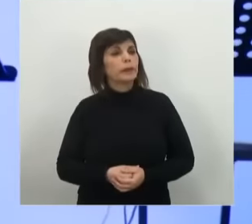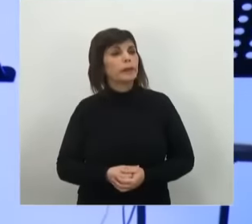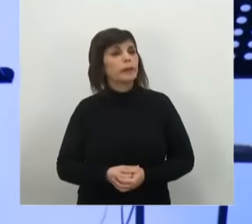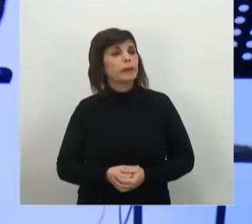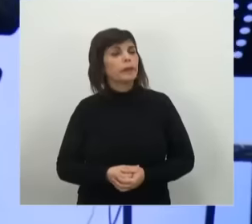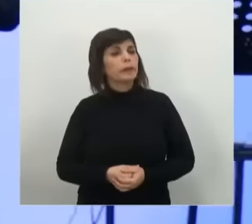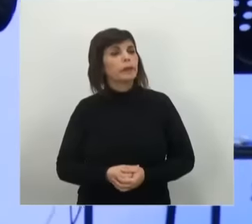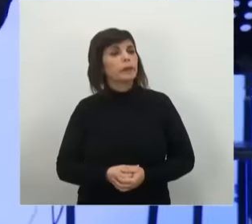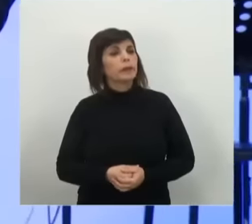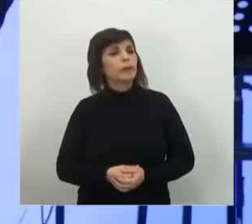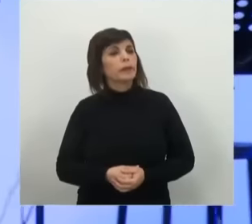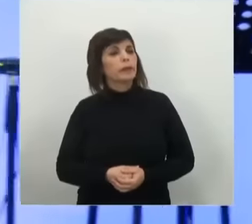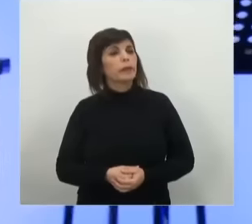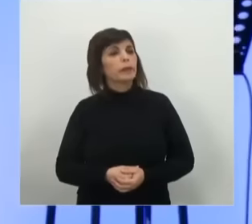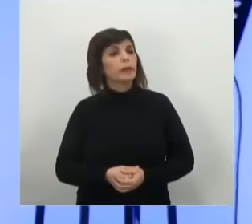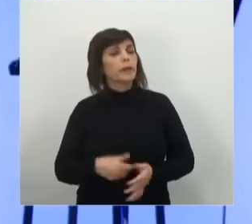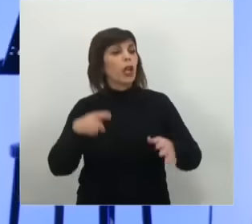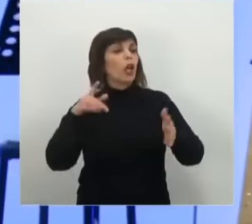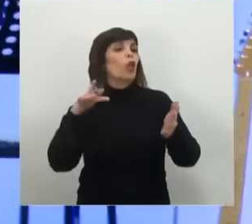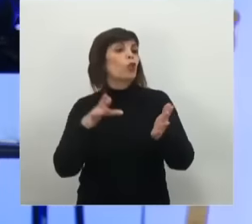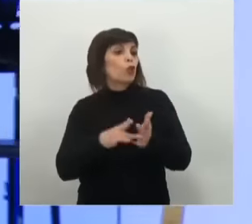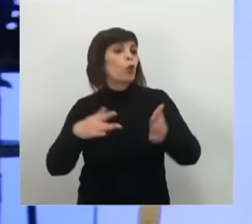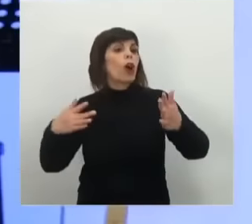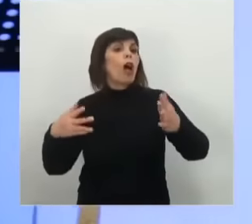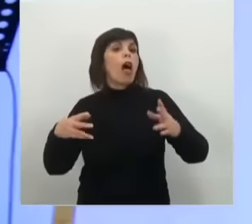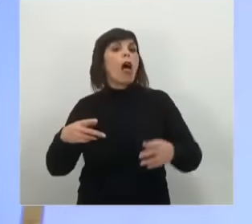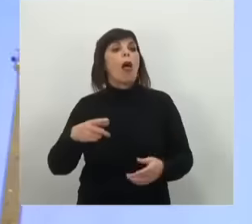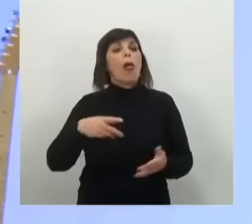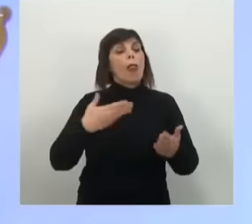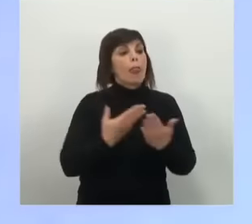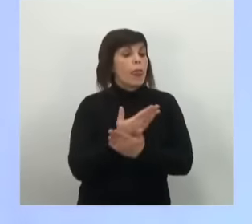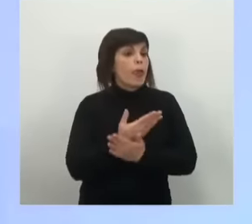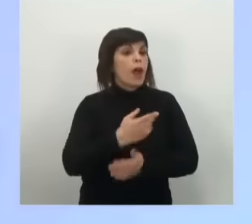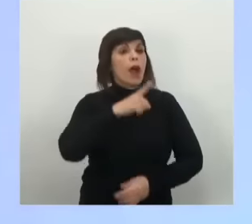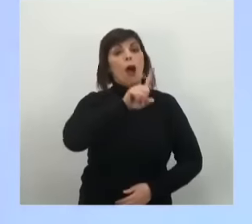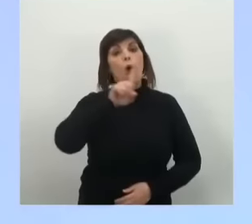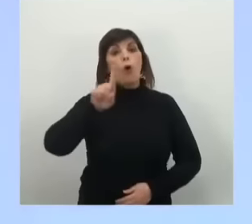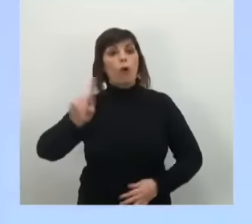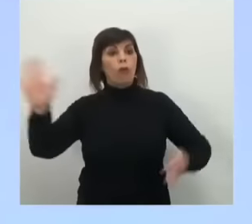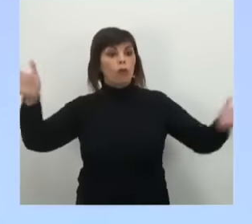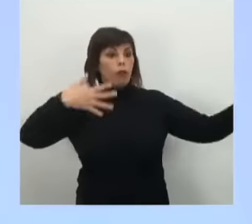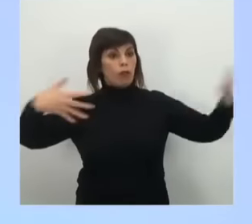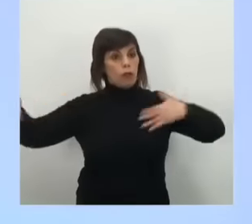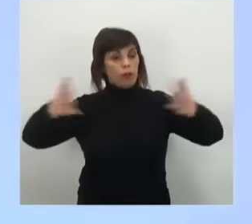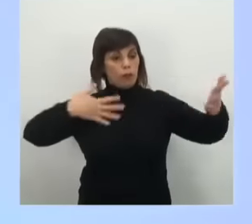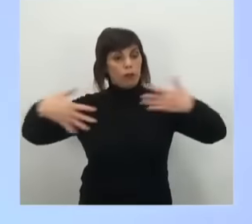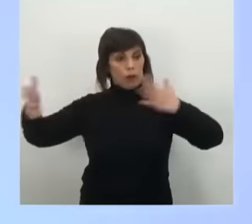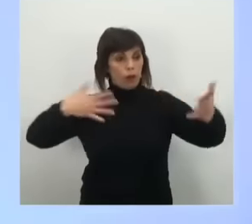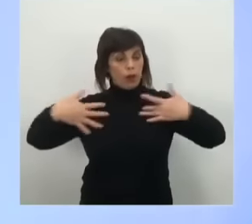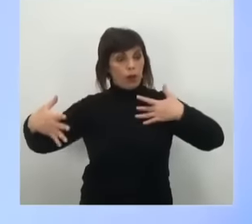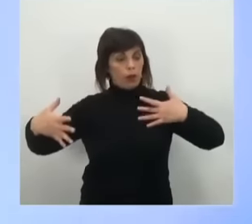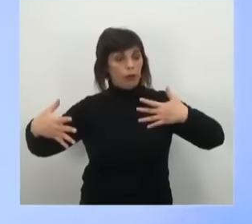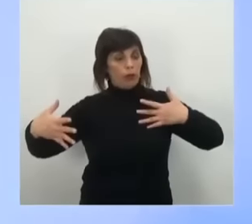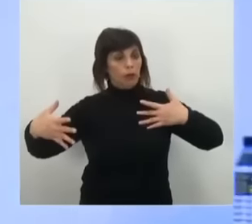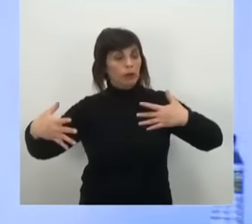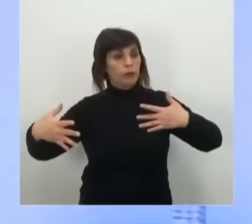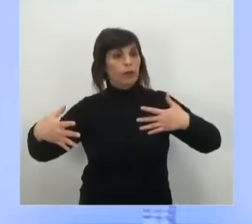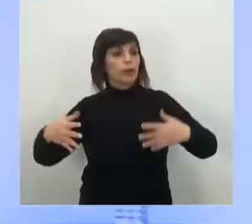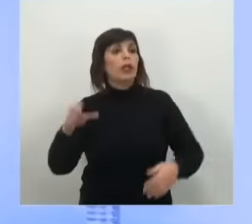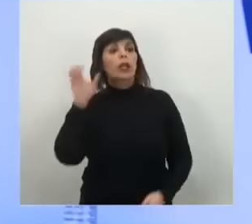sabéis el día 11 de marzo estará con nosotros